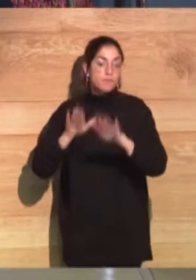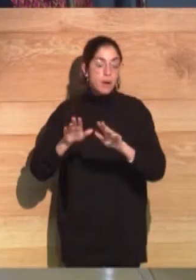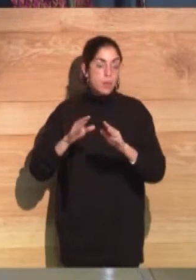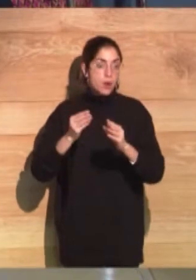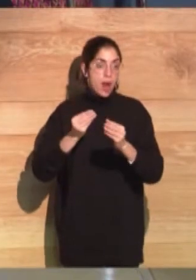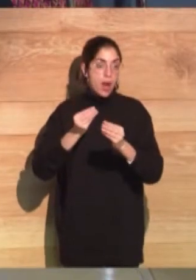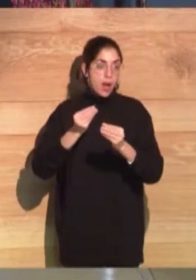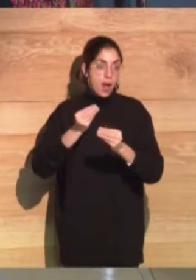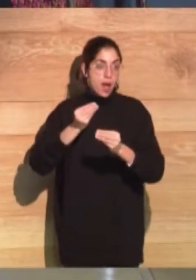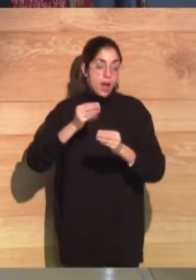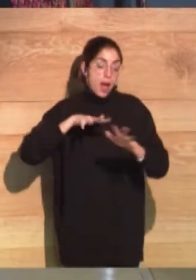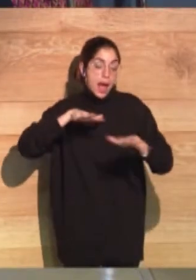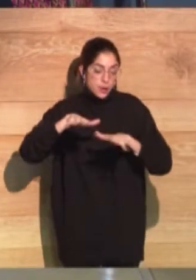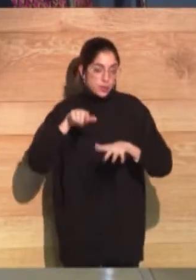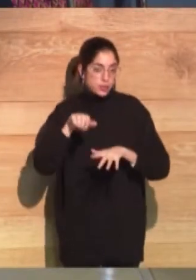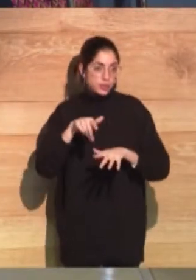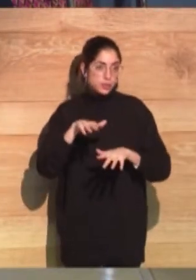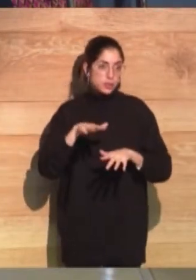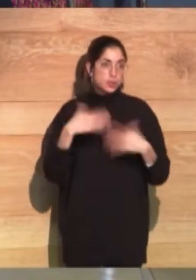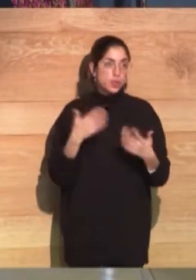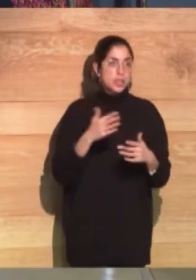positivo que las mujeres sean tan fuertes